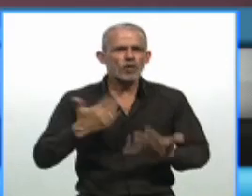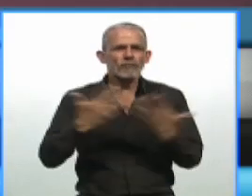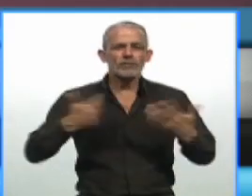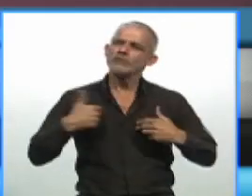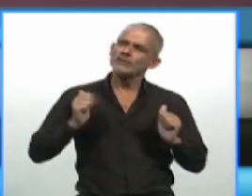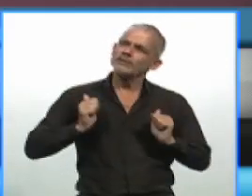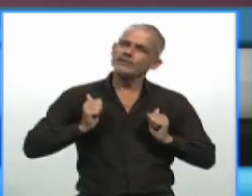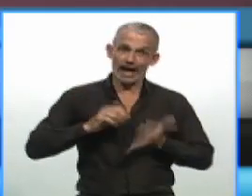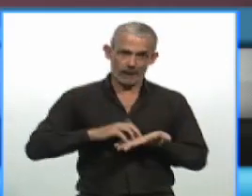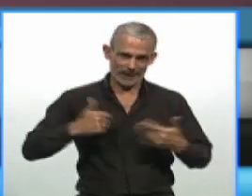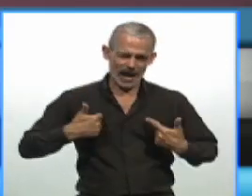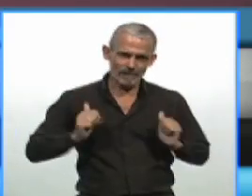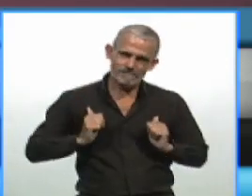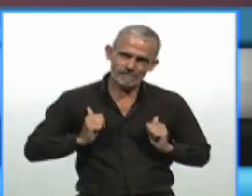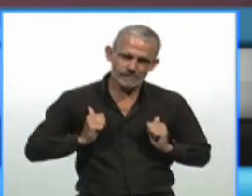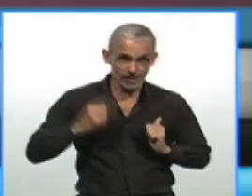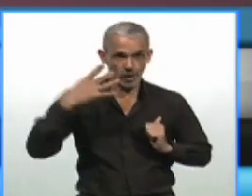hace mucho.